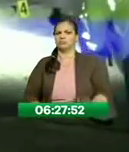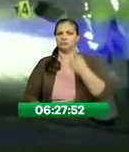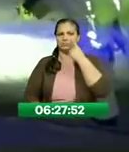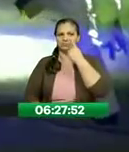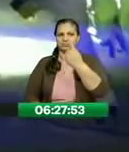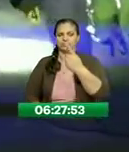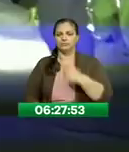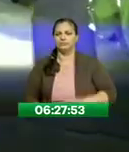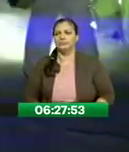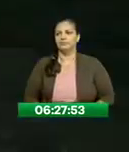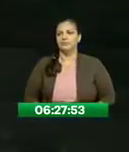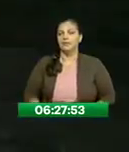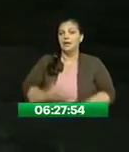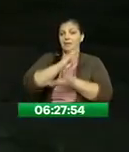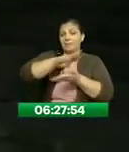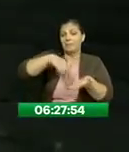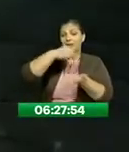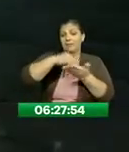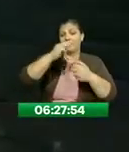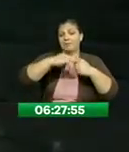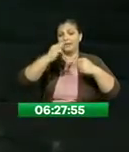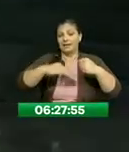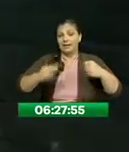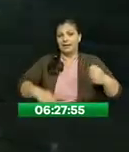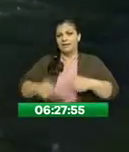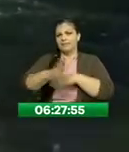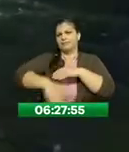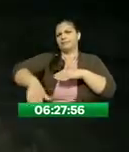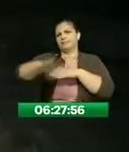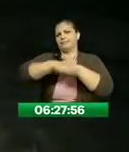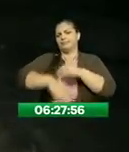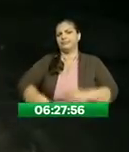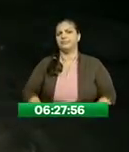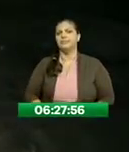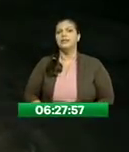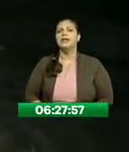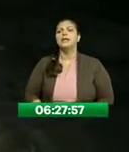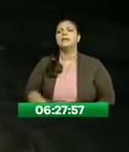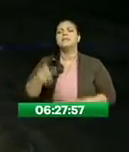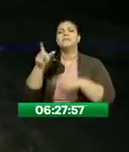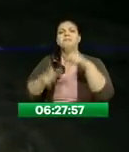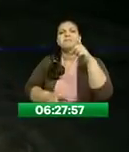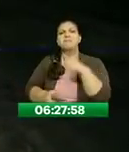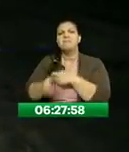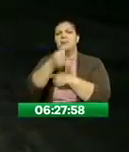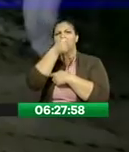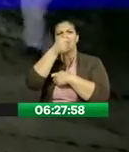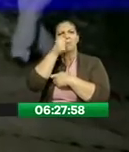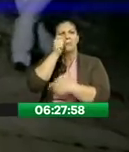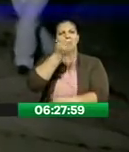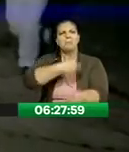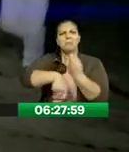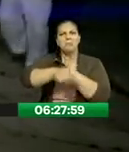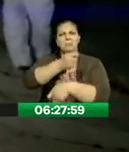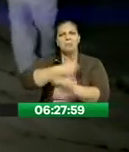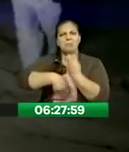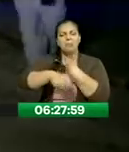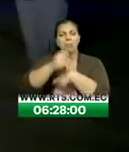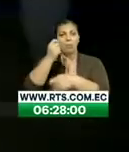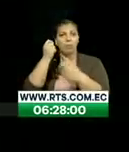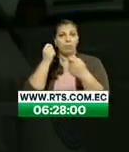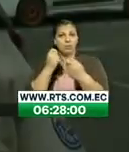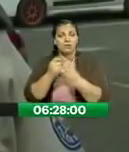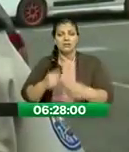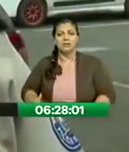Un ajuste de cuentas ligado al narcotráfico sería el móvil de los dos asesinatos registrados este martes en la vía Las Canteras de Picuazá, en la provincia de